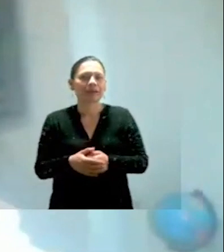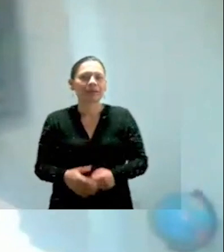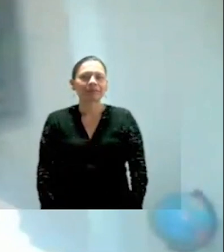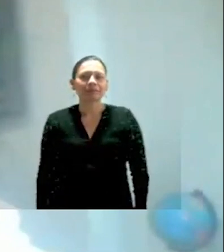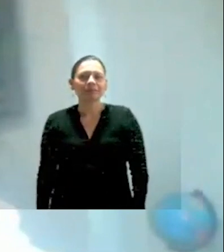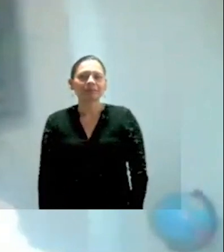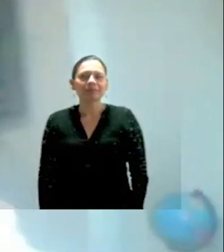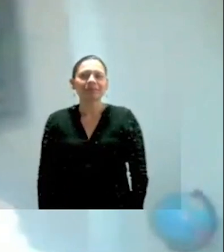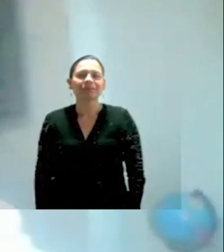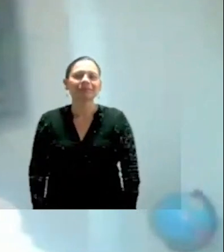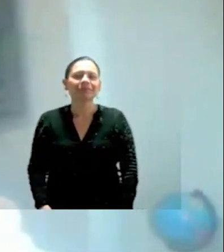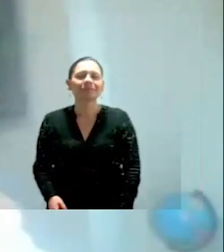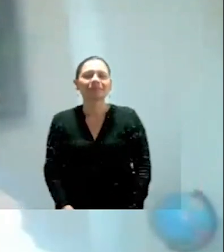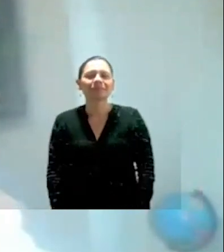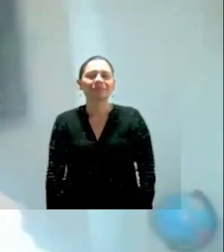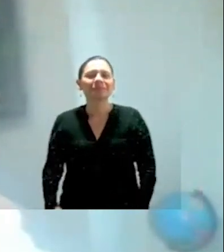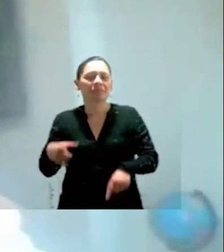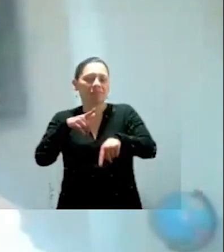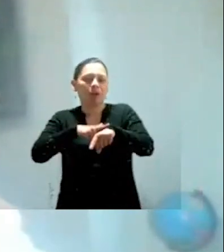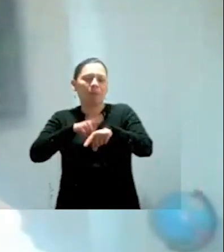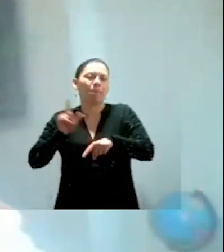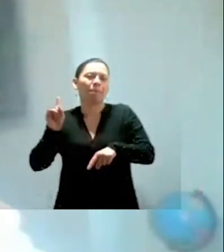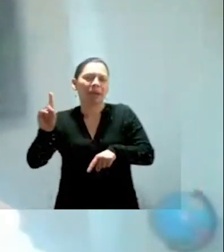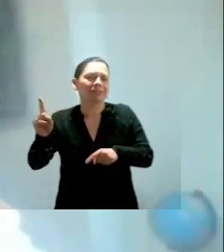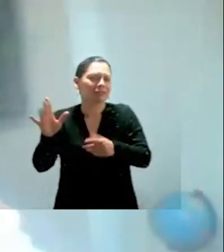están tan achacadas.